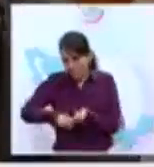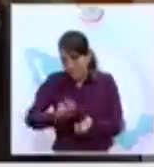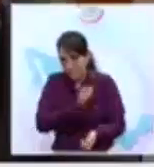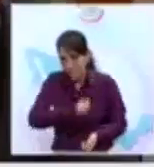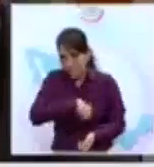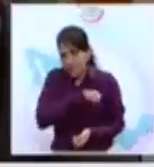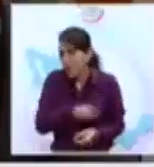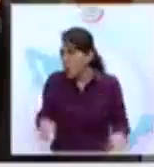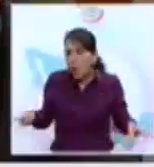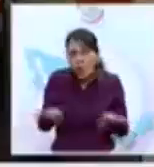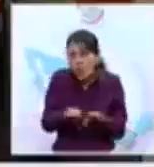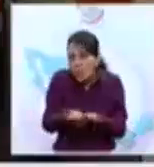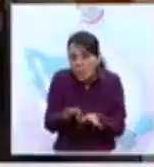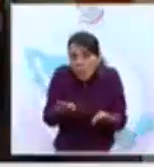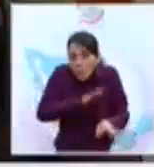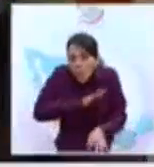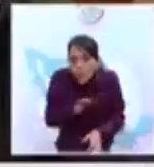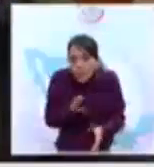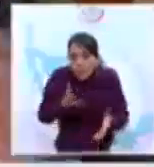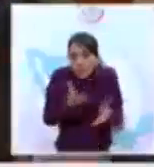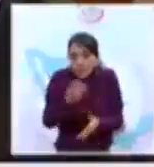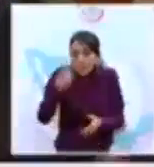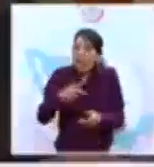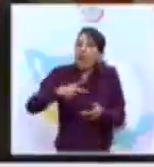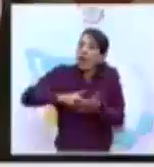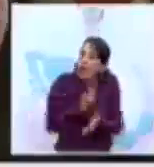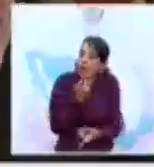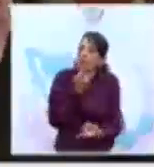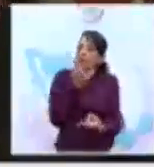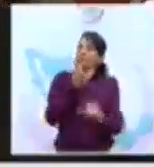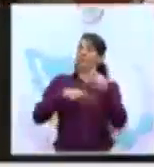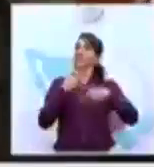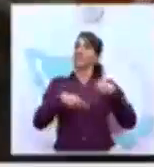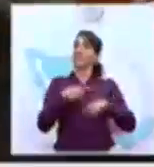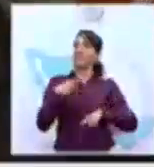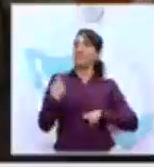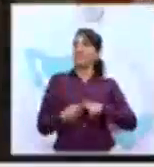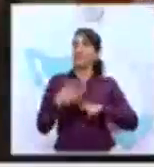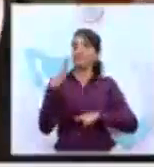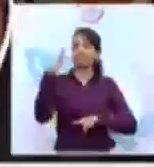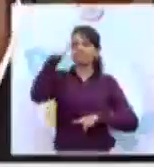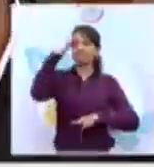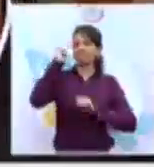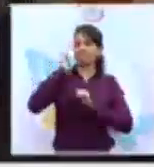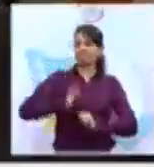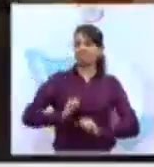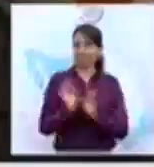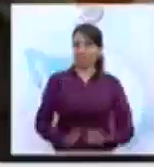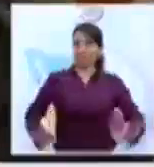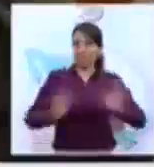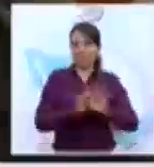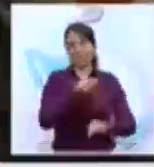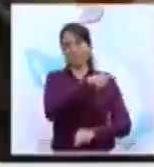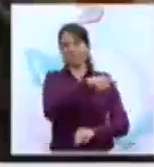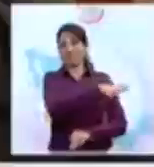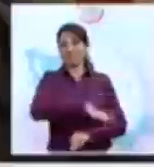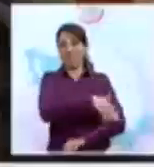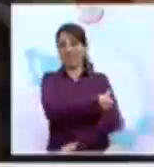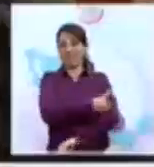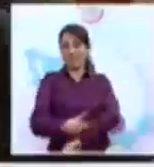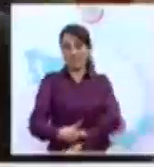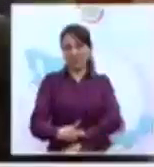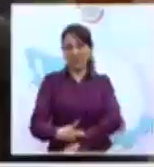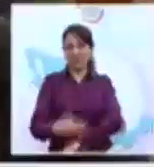sea un eje fundamental de la política pública, ¿no? Vemos, por ejemplo, que en la encuesta nacional de valores